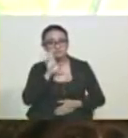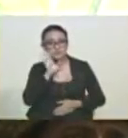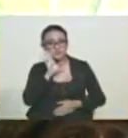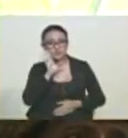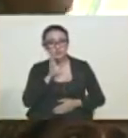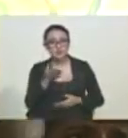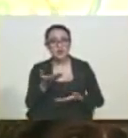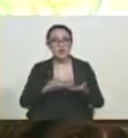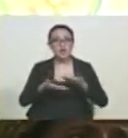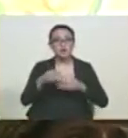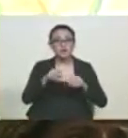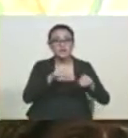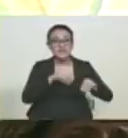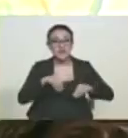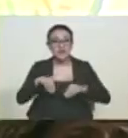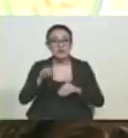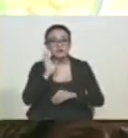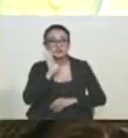negocio de tierra.